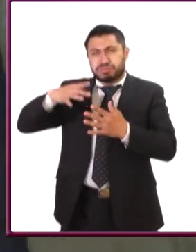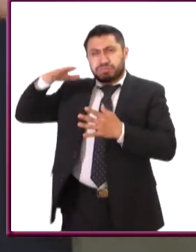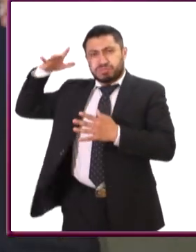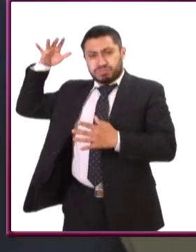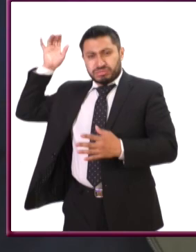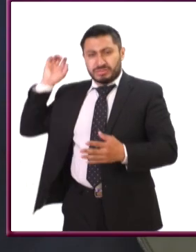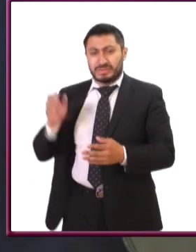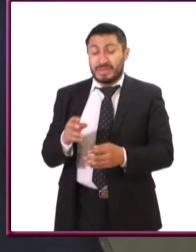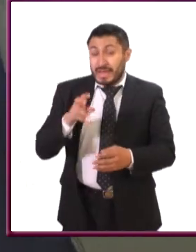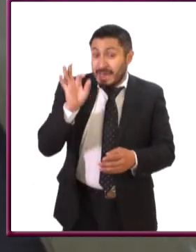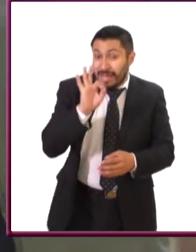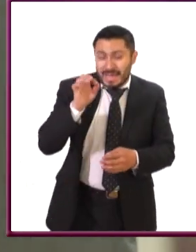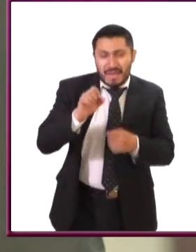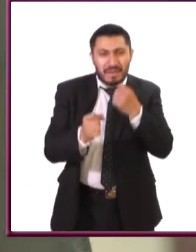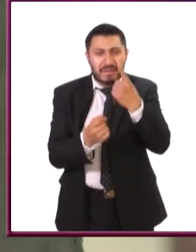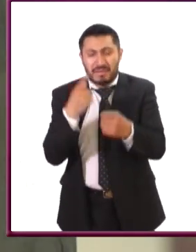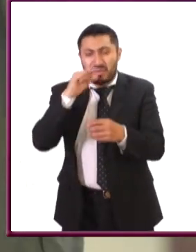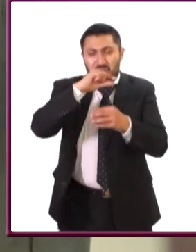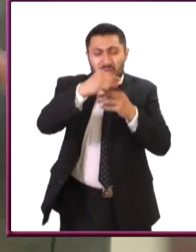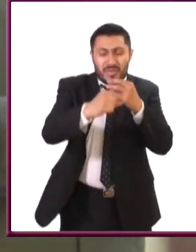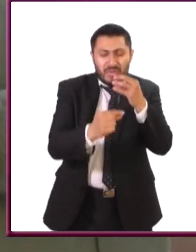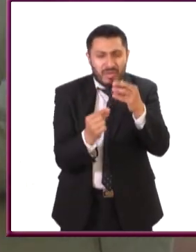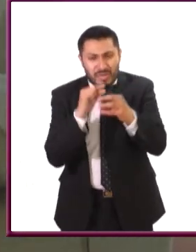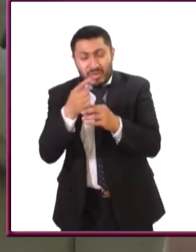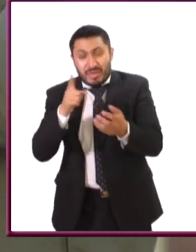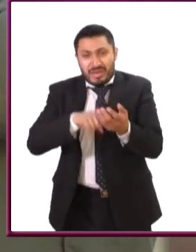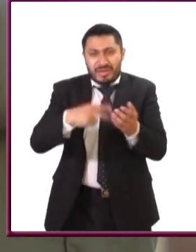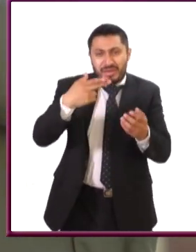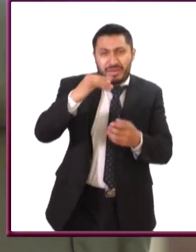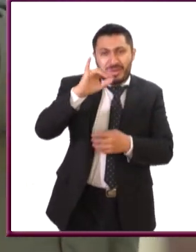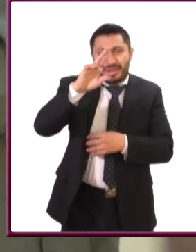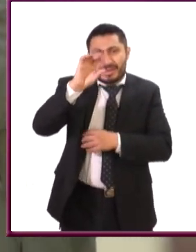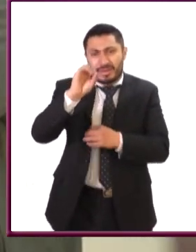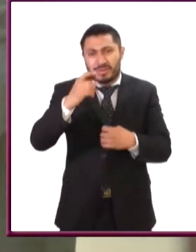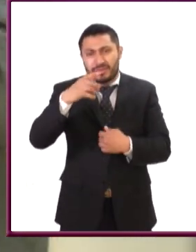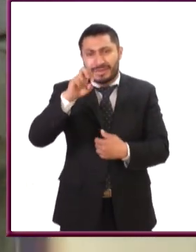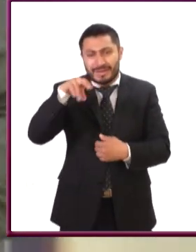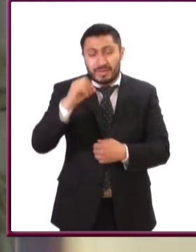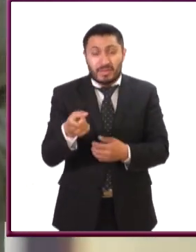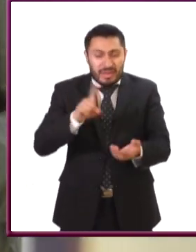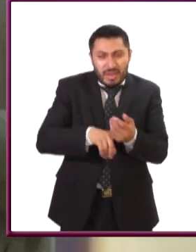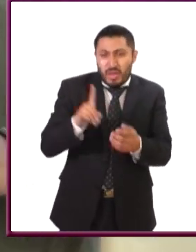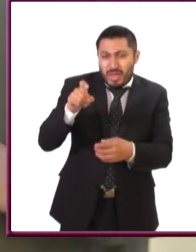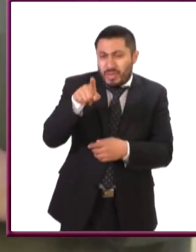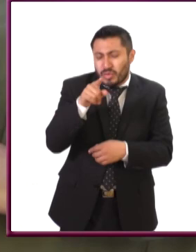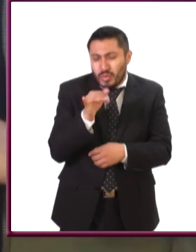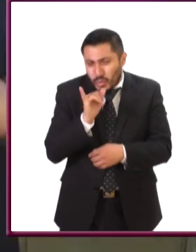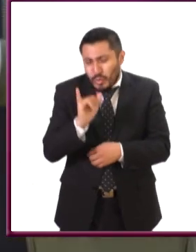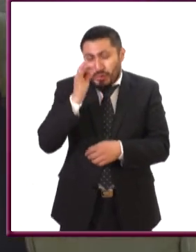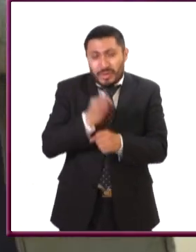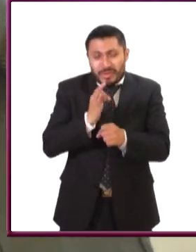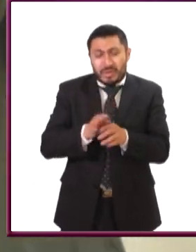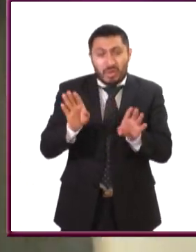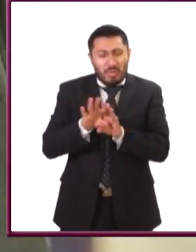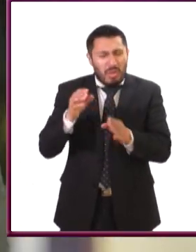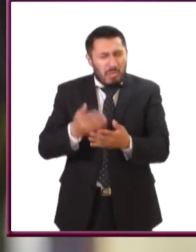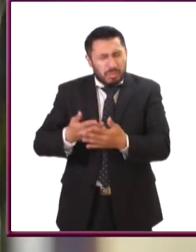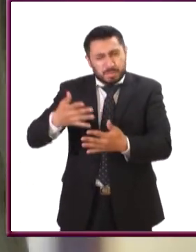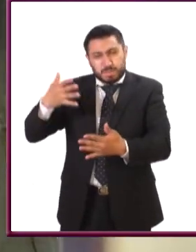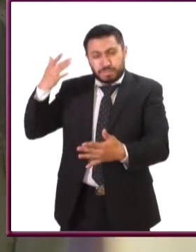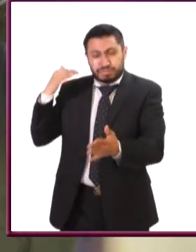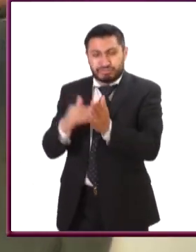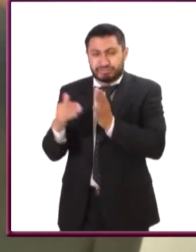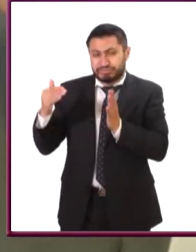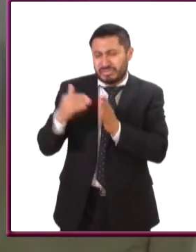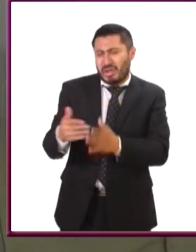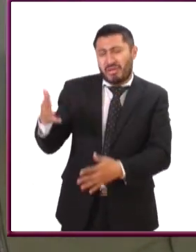en el supercúmulo de Leo? Y que algunos átomos de hidrógeno de esa agua que acabas de beber se formó en los primeros segundos